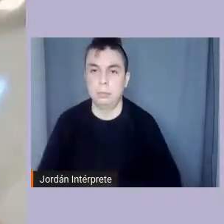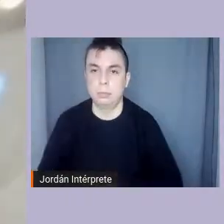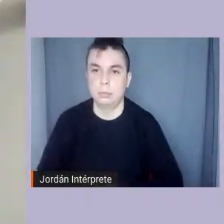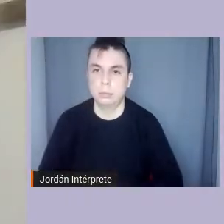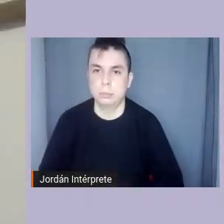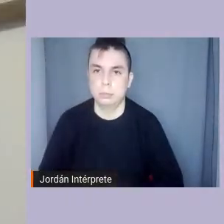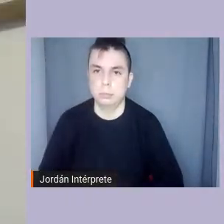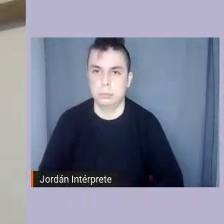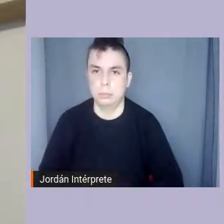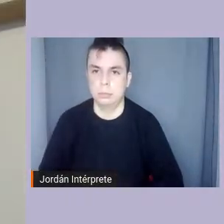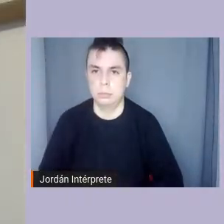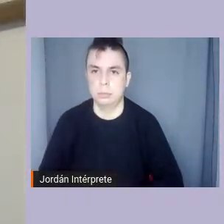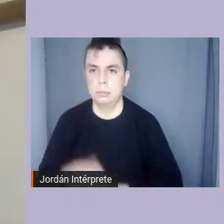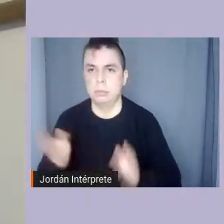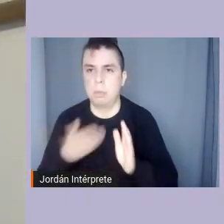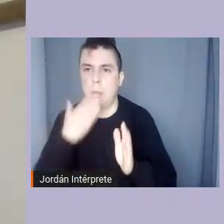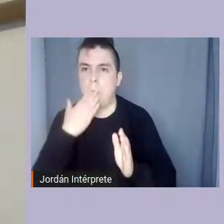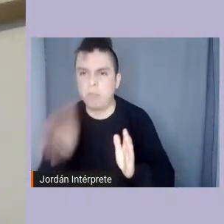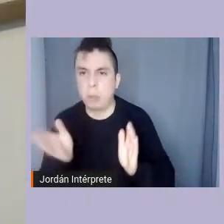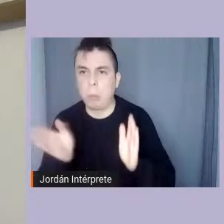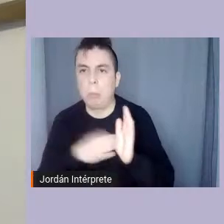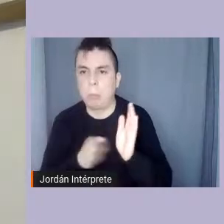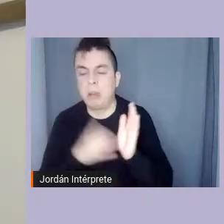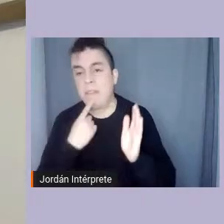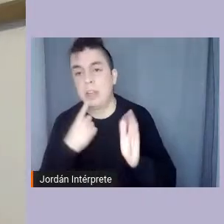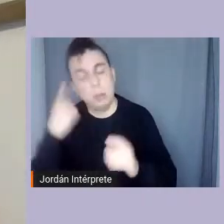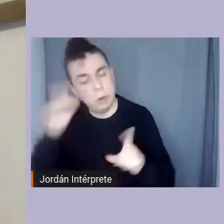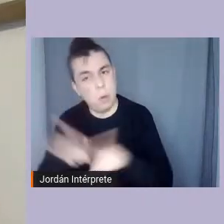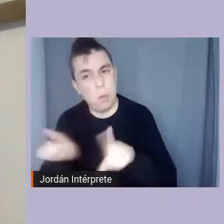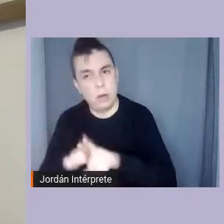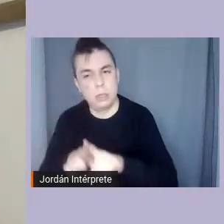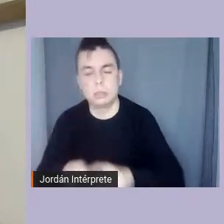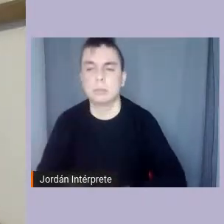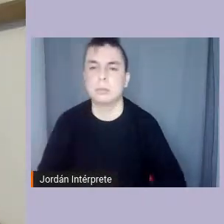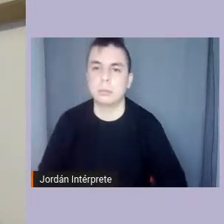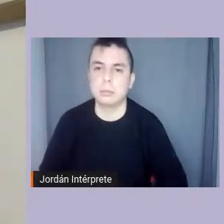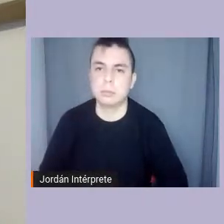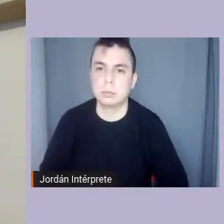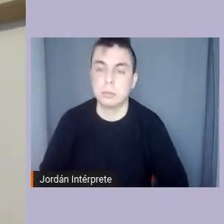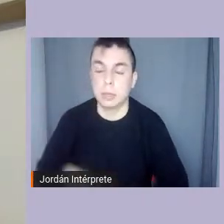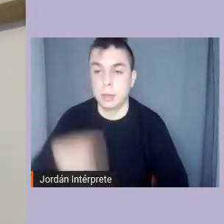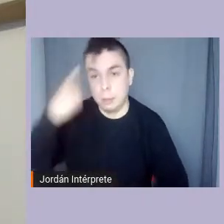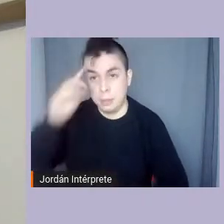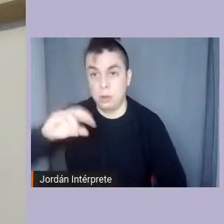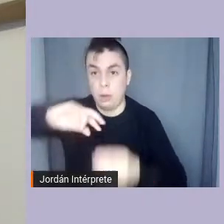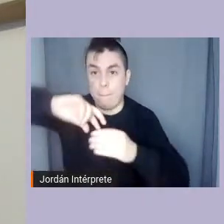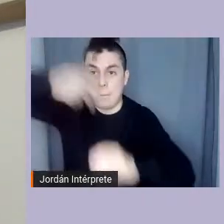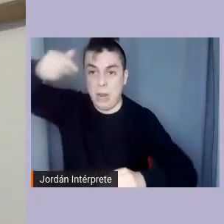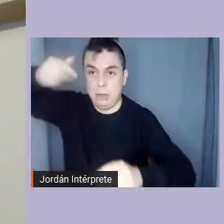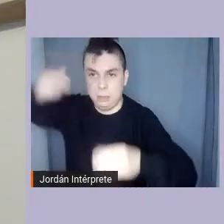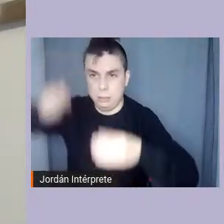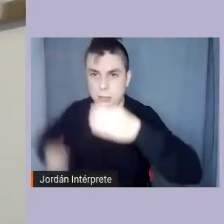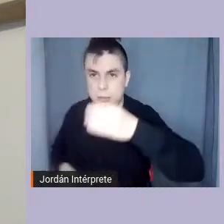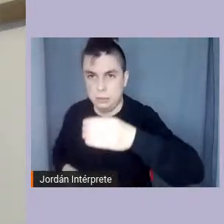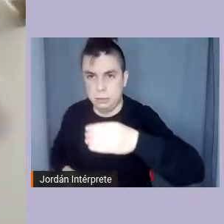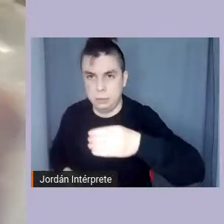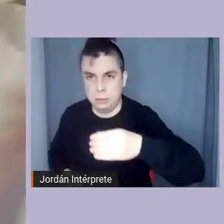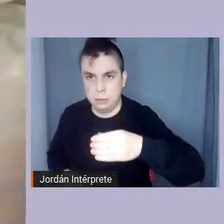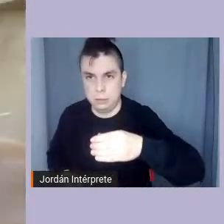suena feíto. También suena, pero si no tiene la tapa,